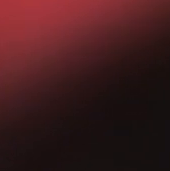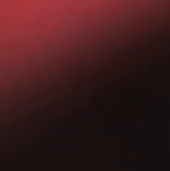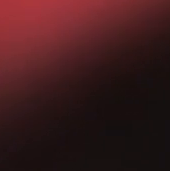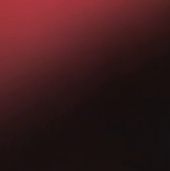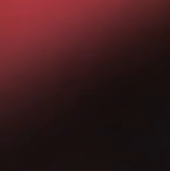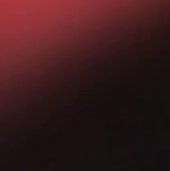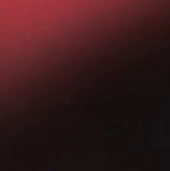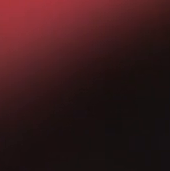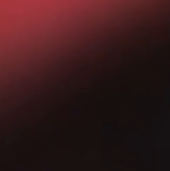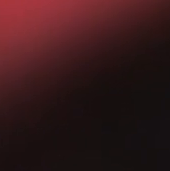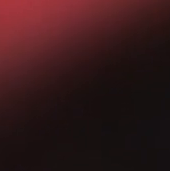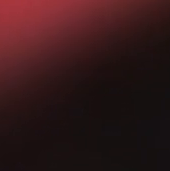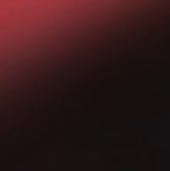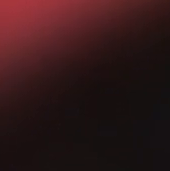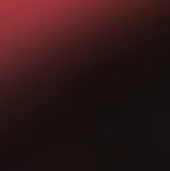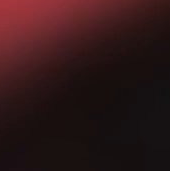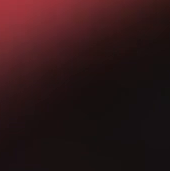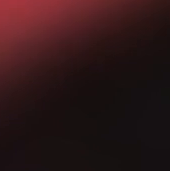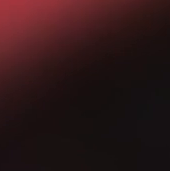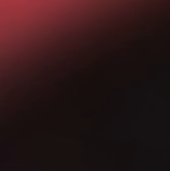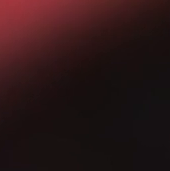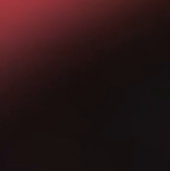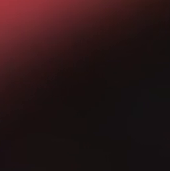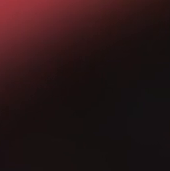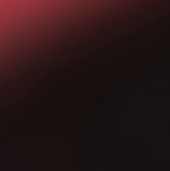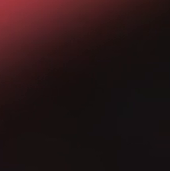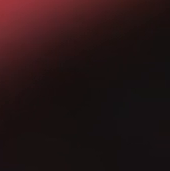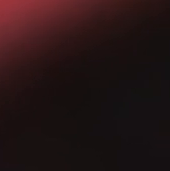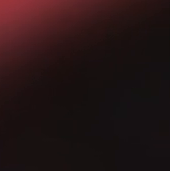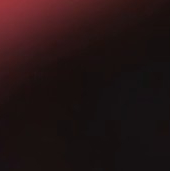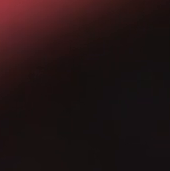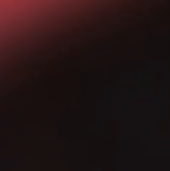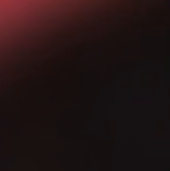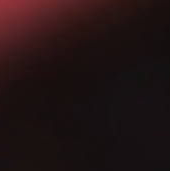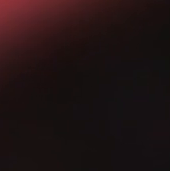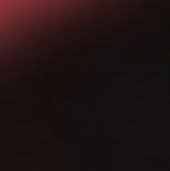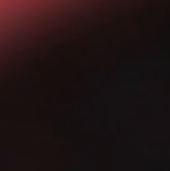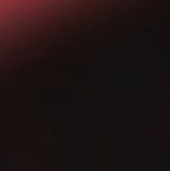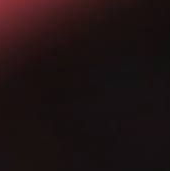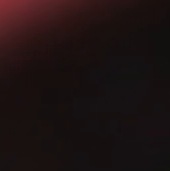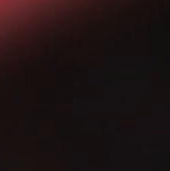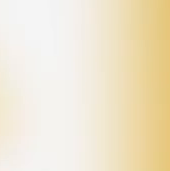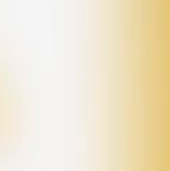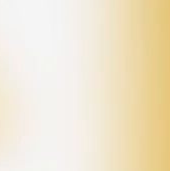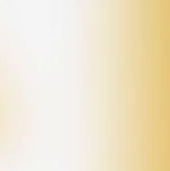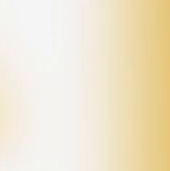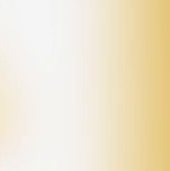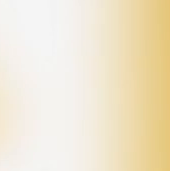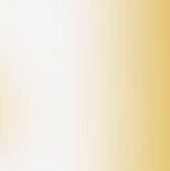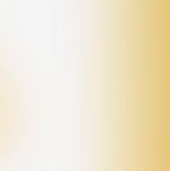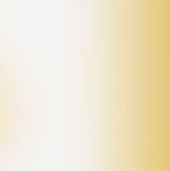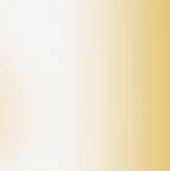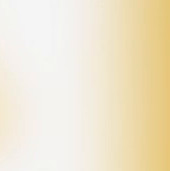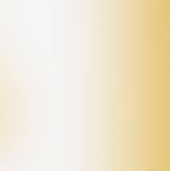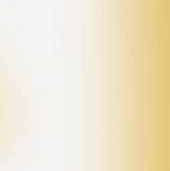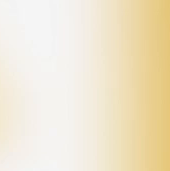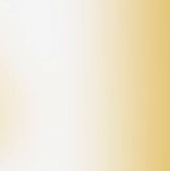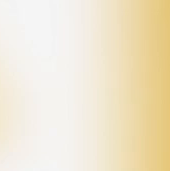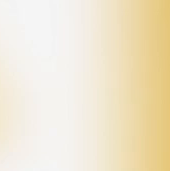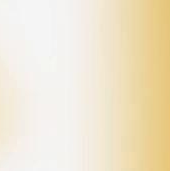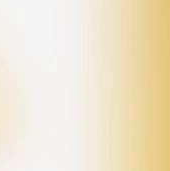y en 1967 grabó su primer disco llamado La Fabulosa guitarra de Paco de Lucía y dos años después